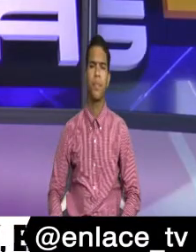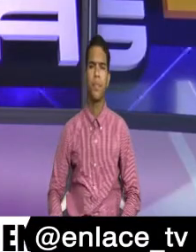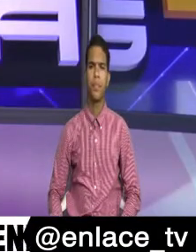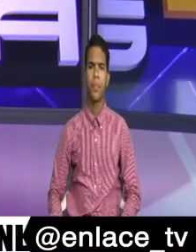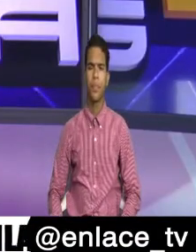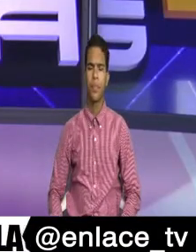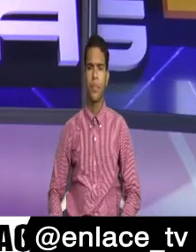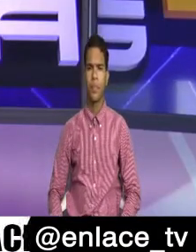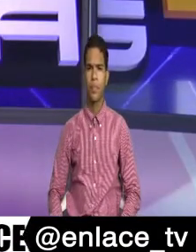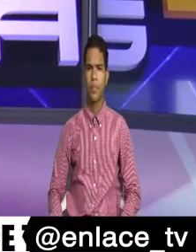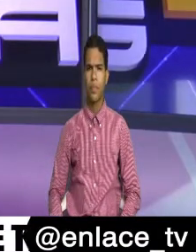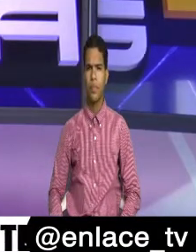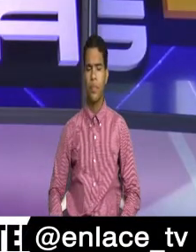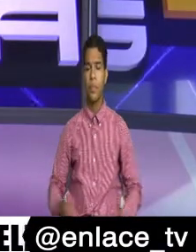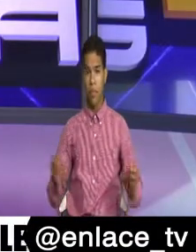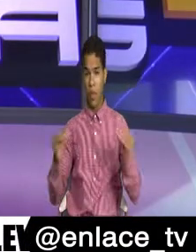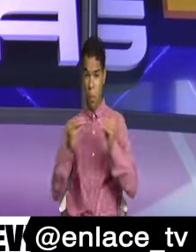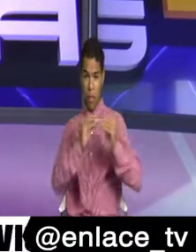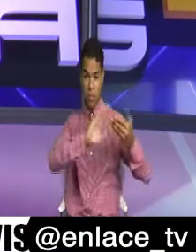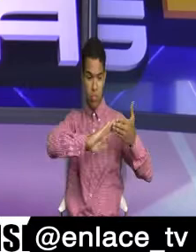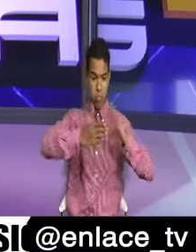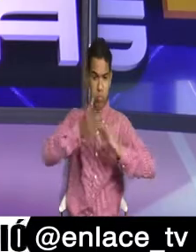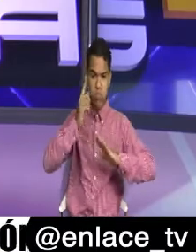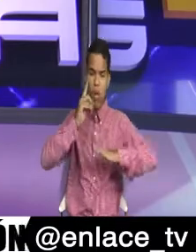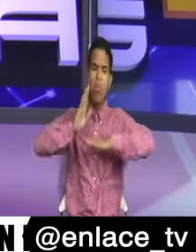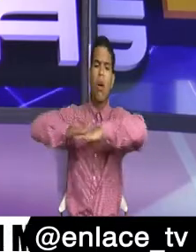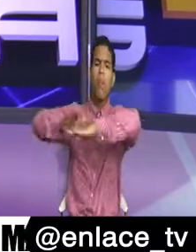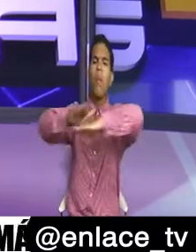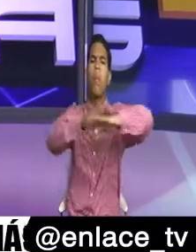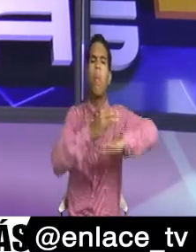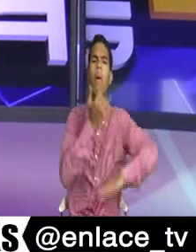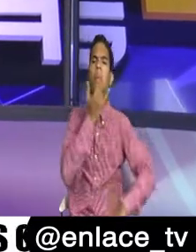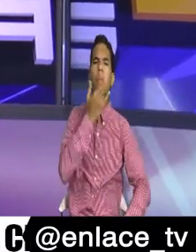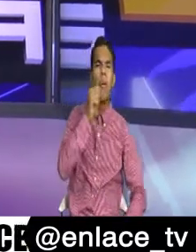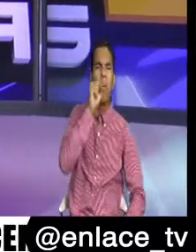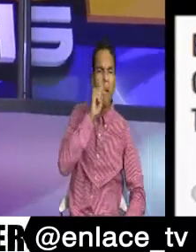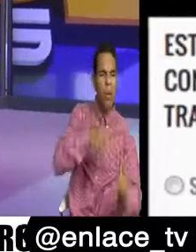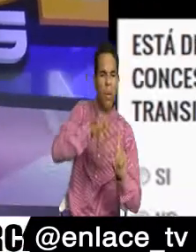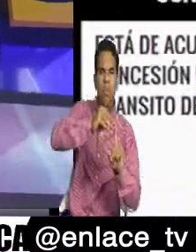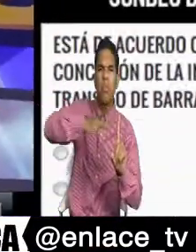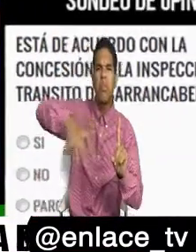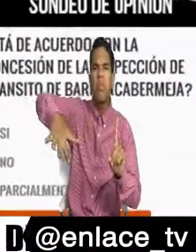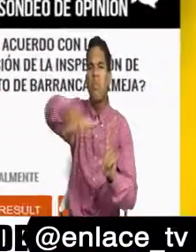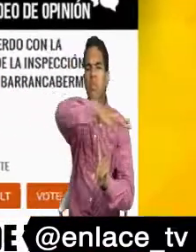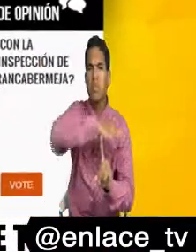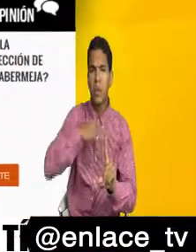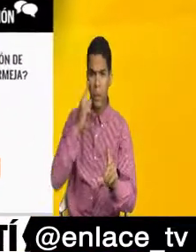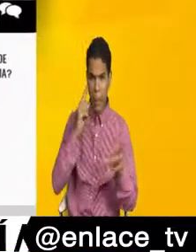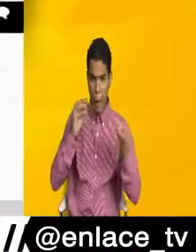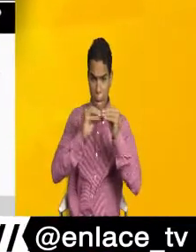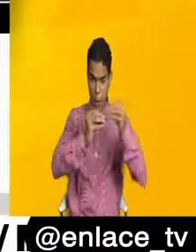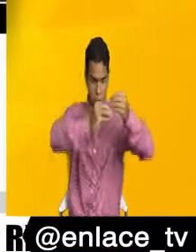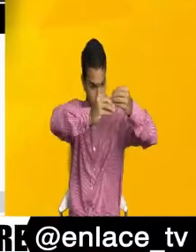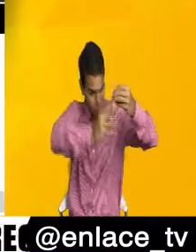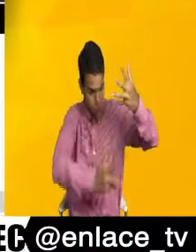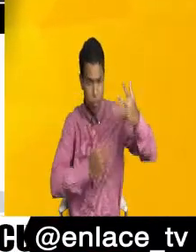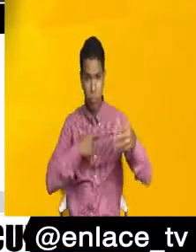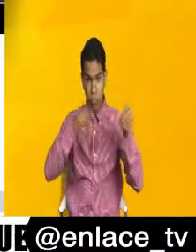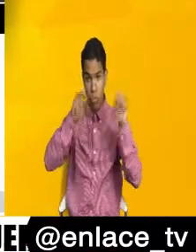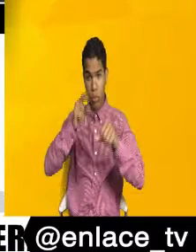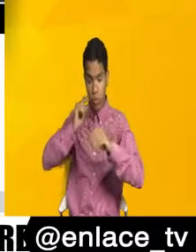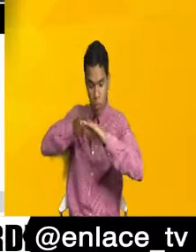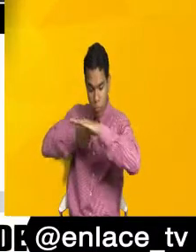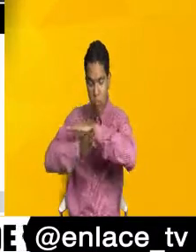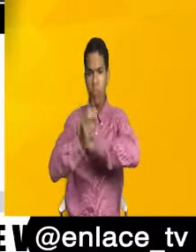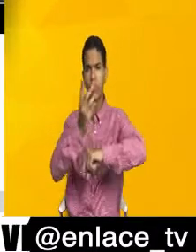Seguimos llevando a nuestra comunidad el acontecer de la ciudad y de la región. Estas y otras informaciones de Enlace Noticias las pueden hallar en nuestra página